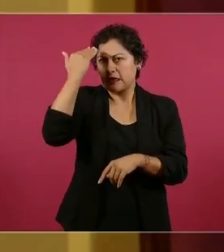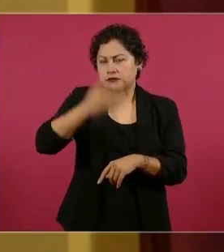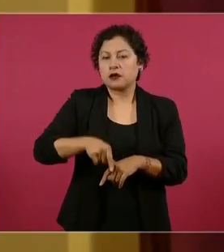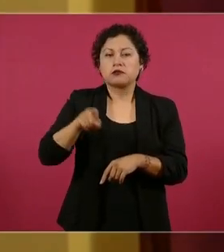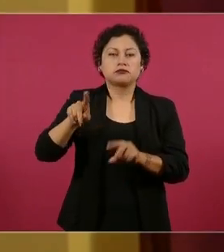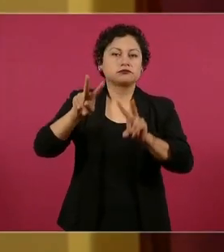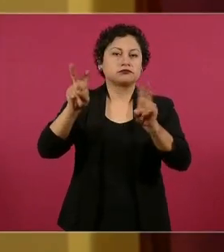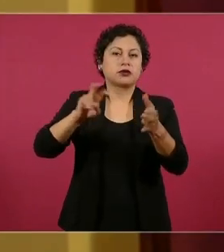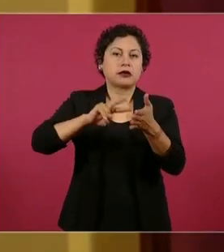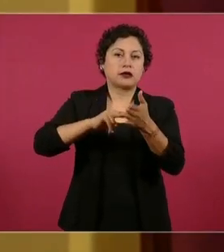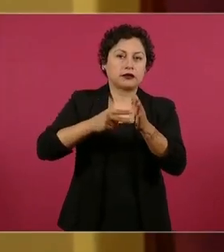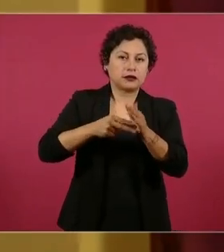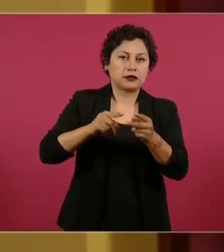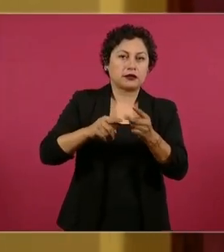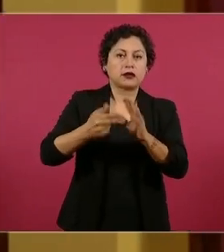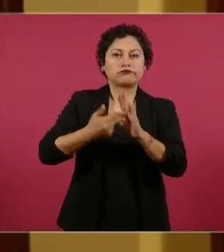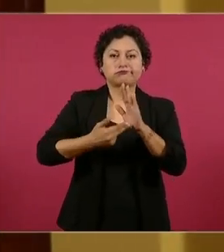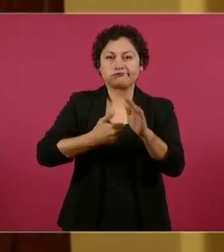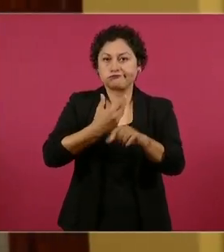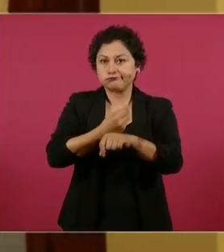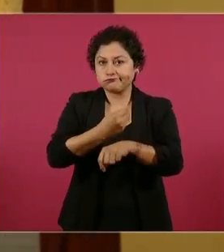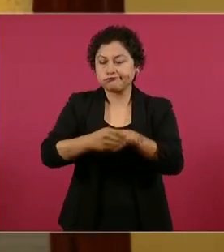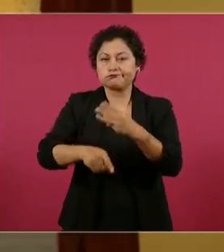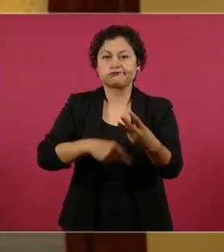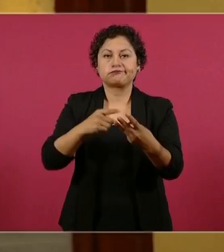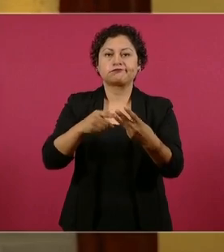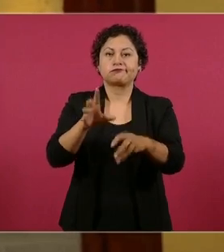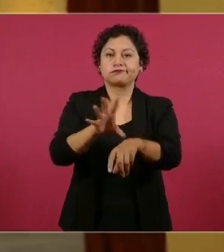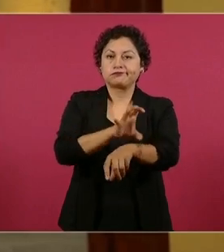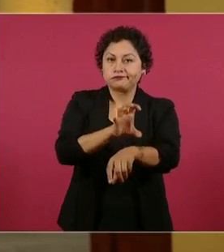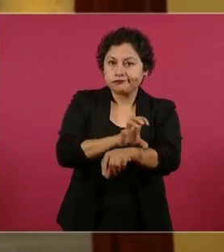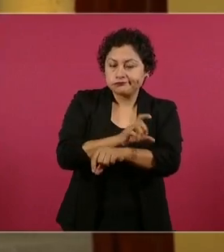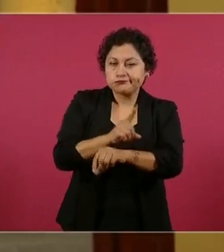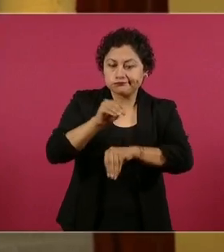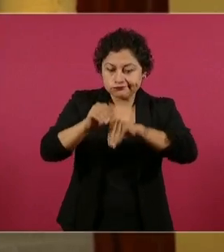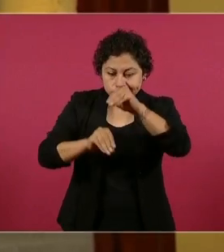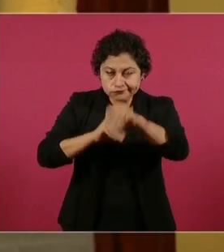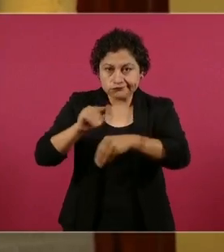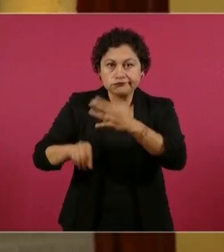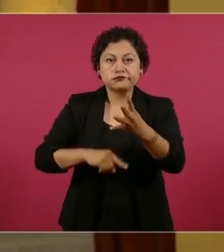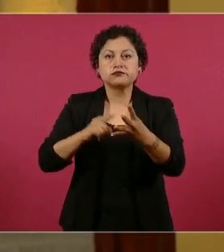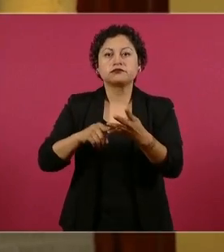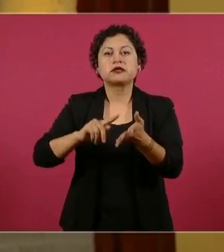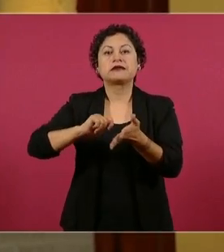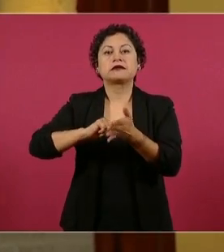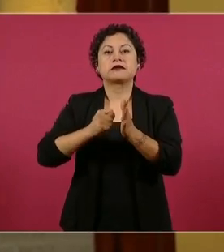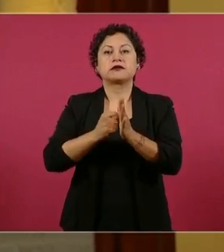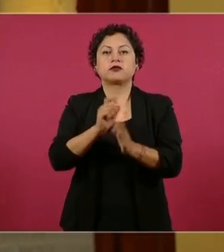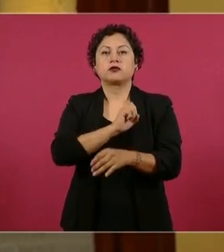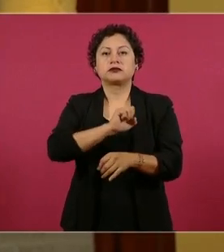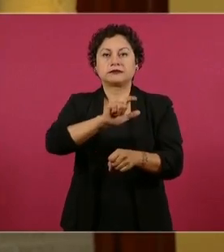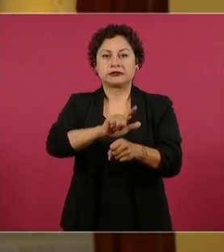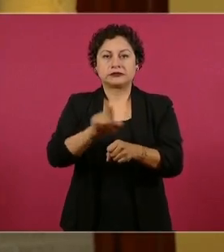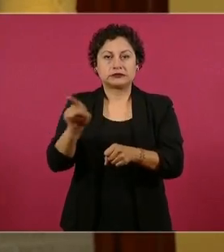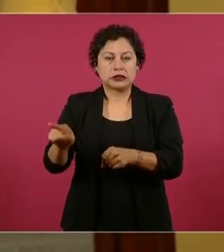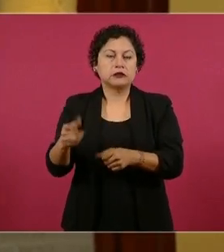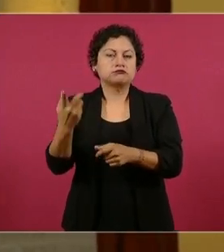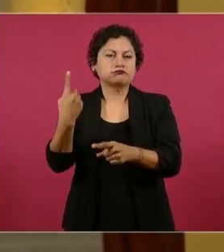ingeniería naval, mecánica, electricista, electrónicos, técnicos especialistas y mano de obra